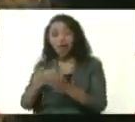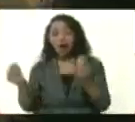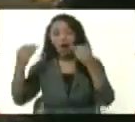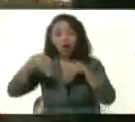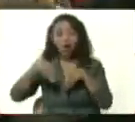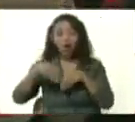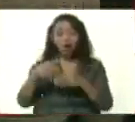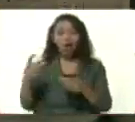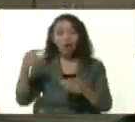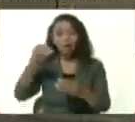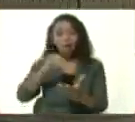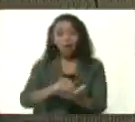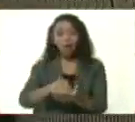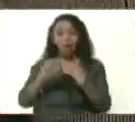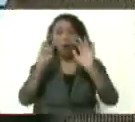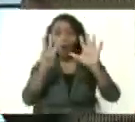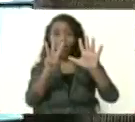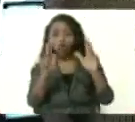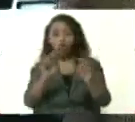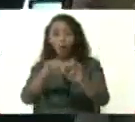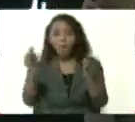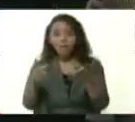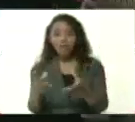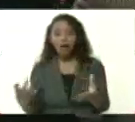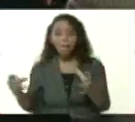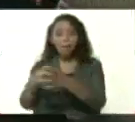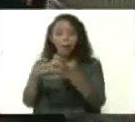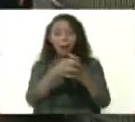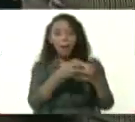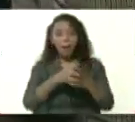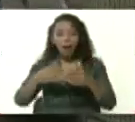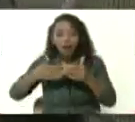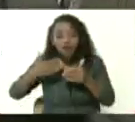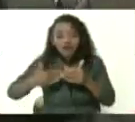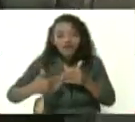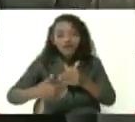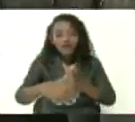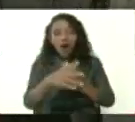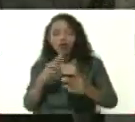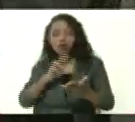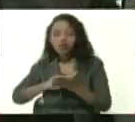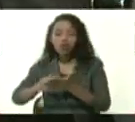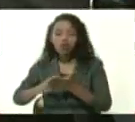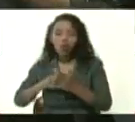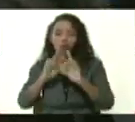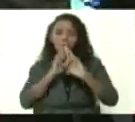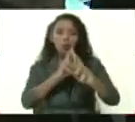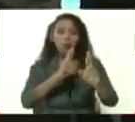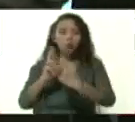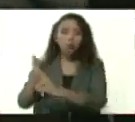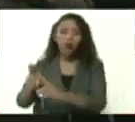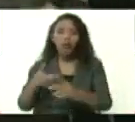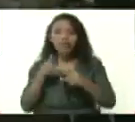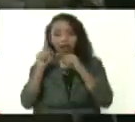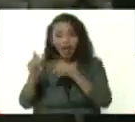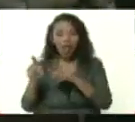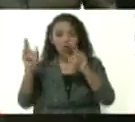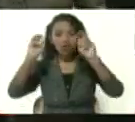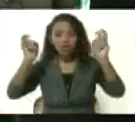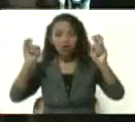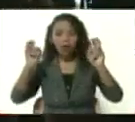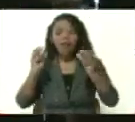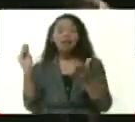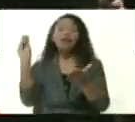instalación de 8 mesas complementarias para avanzar en esos resultados concretos en cada uno de estos temas. Ya